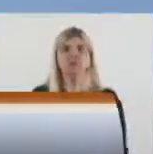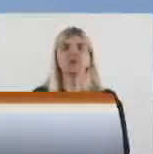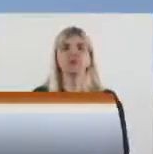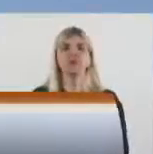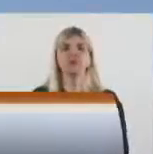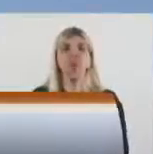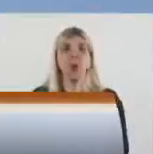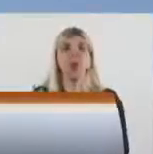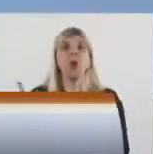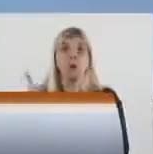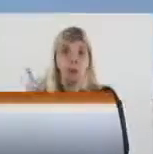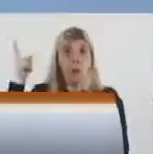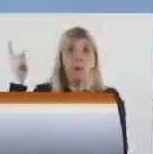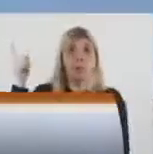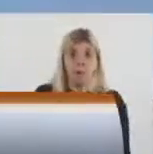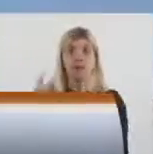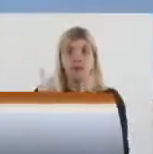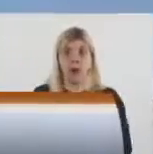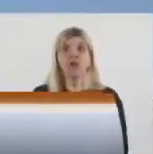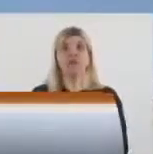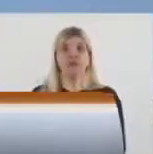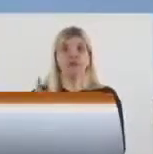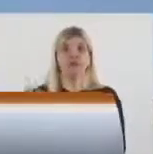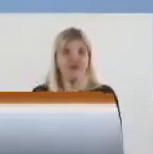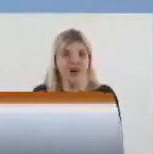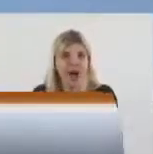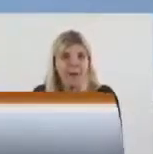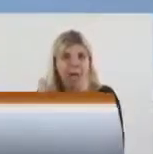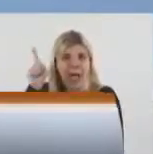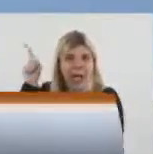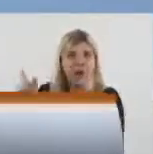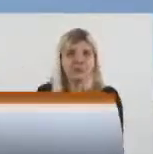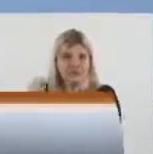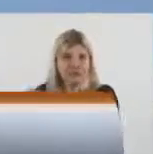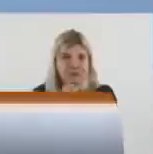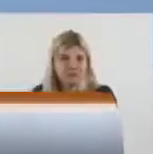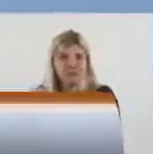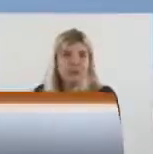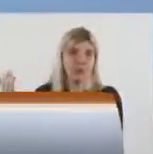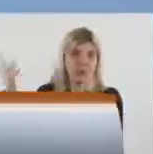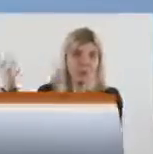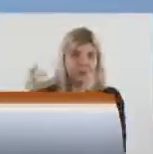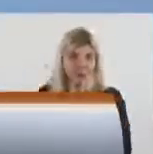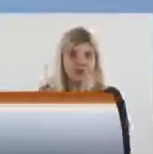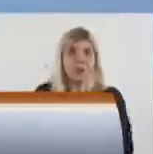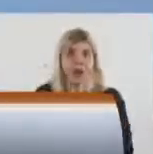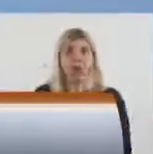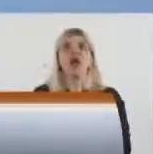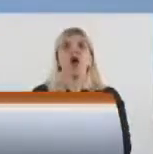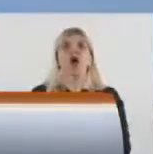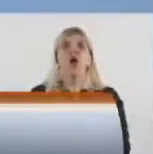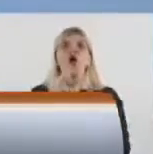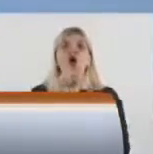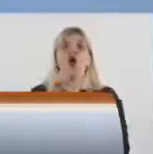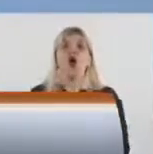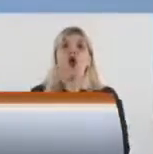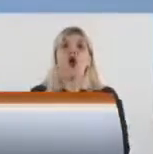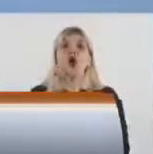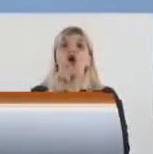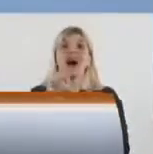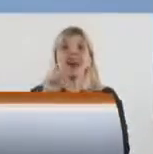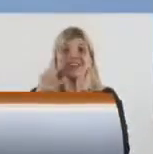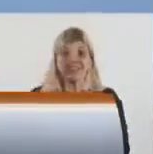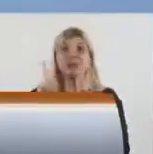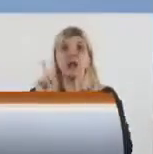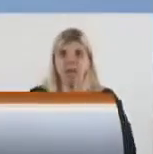la producción y la de kóvacs que es esa bolsa que ha creado naciones